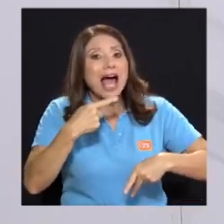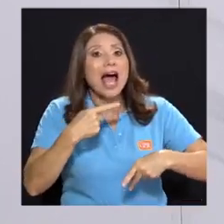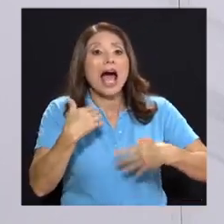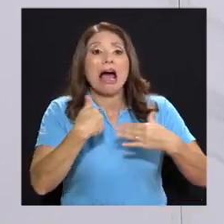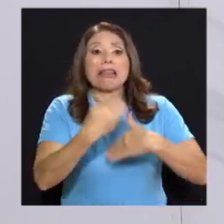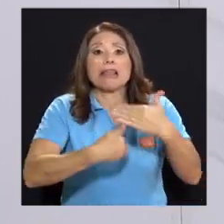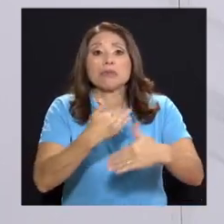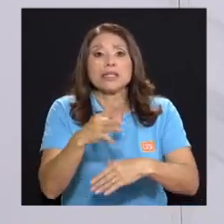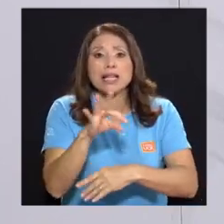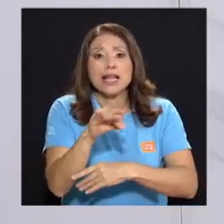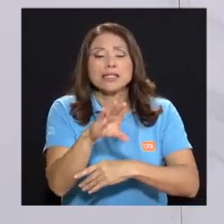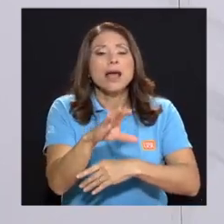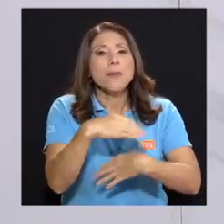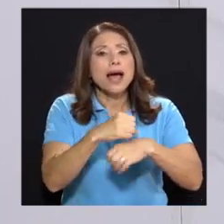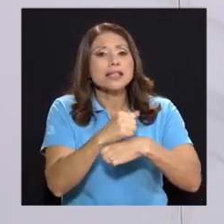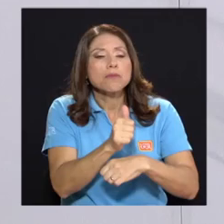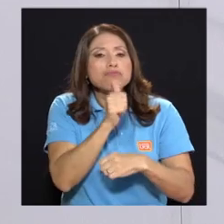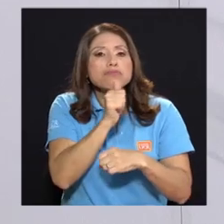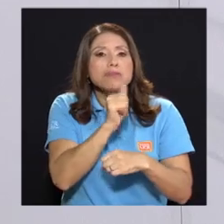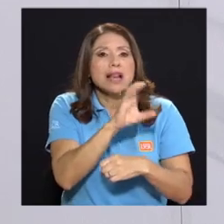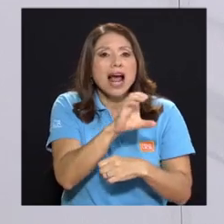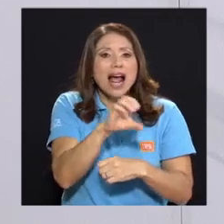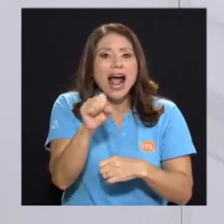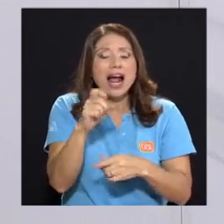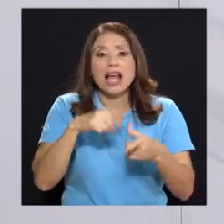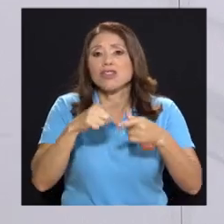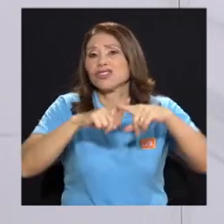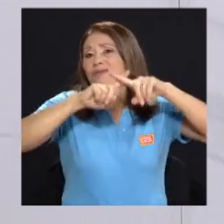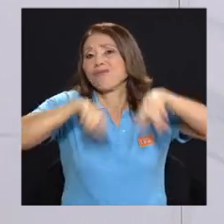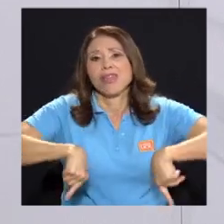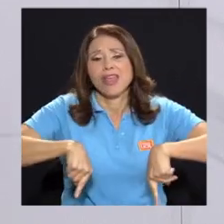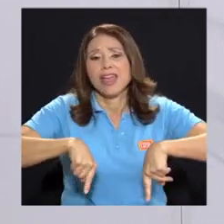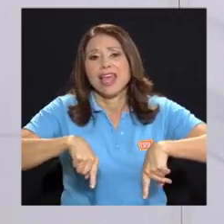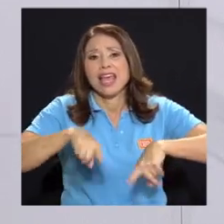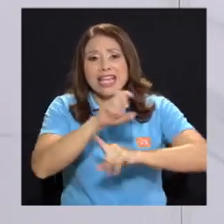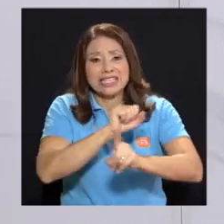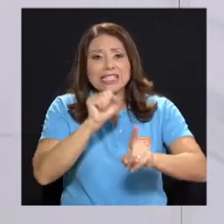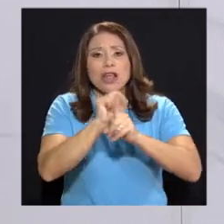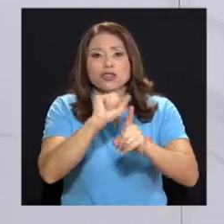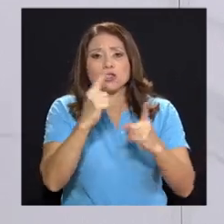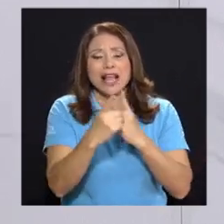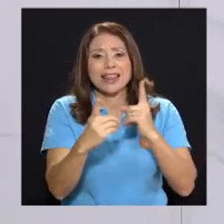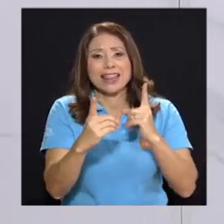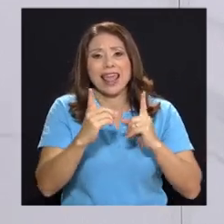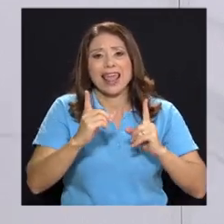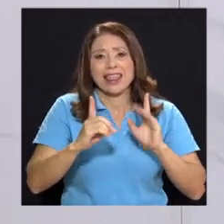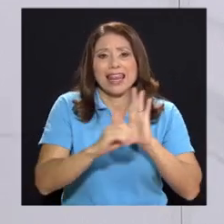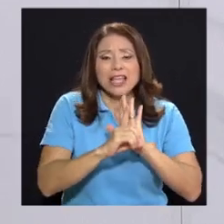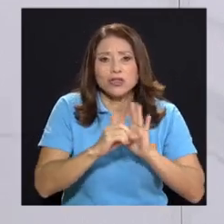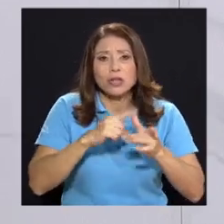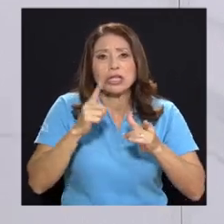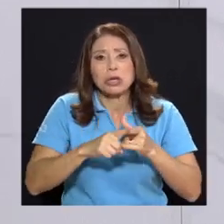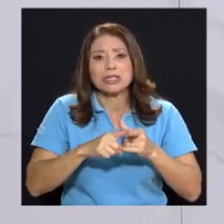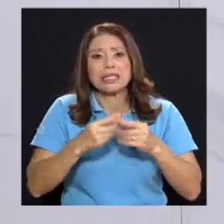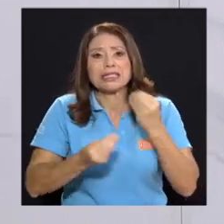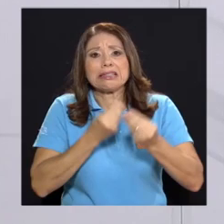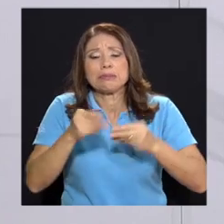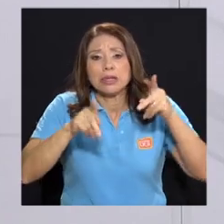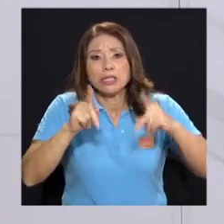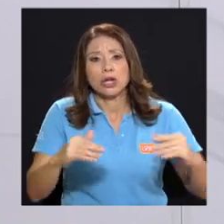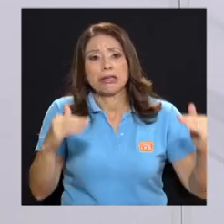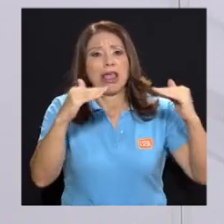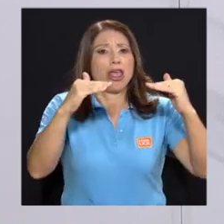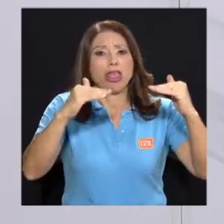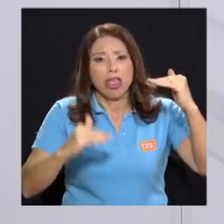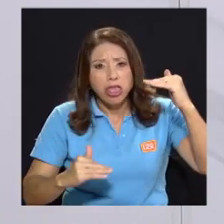caja y esto y lo otro y eso va a generar más desempleo más más desigualdad bueno y